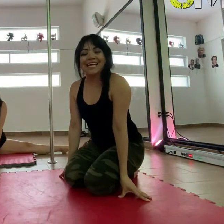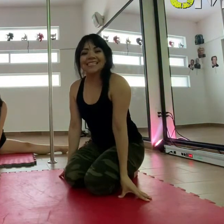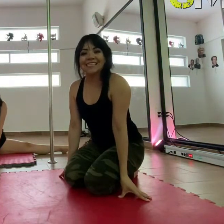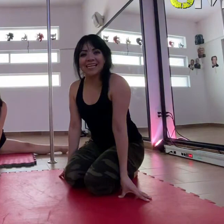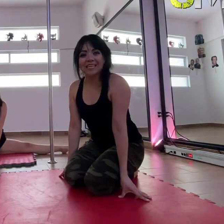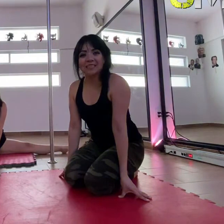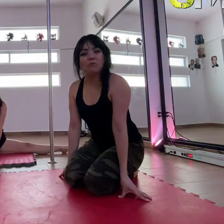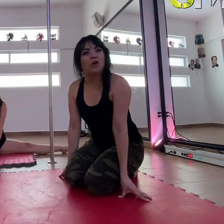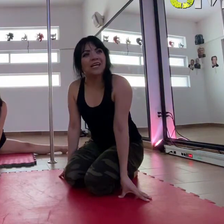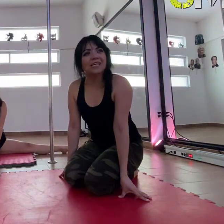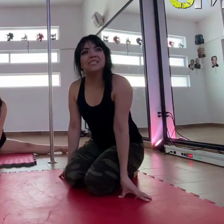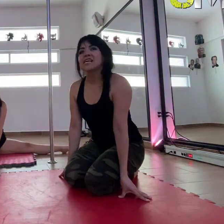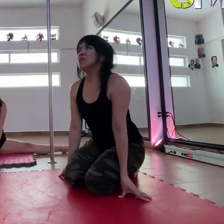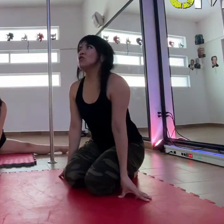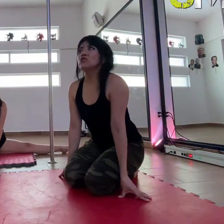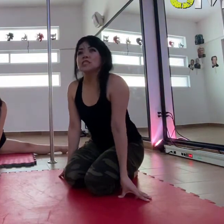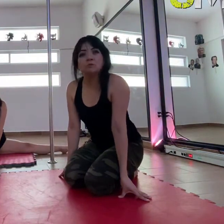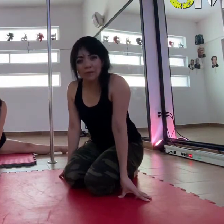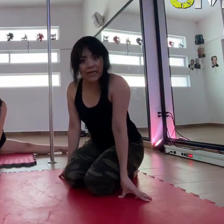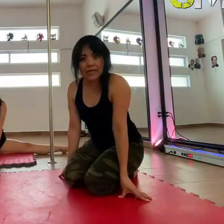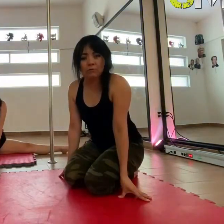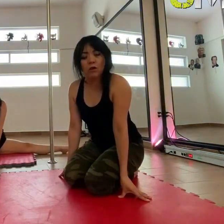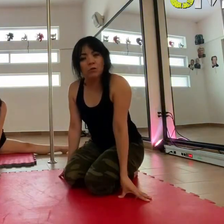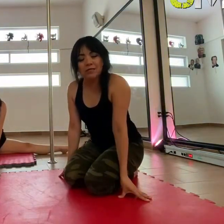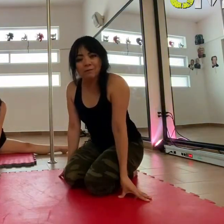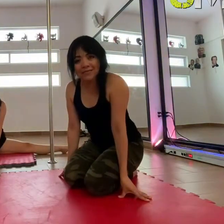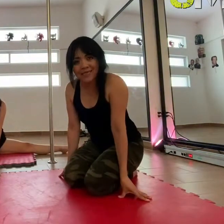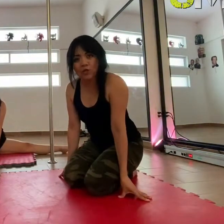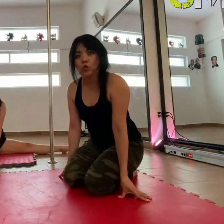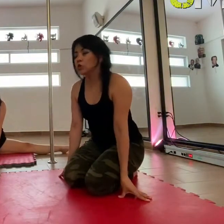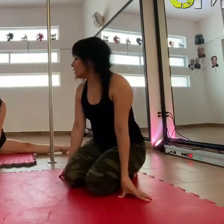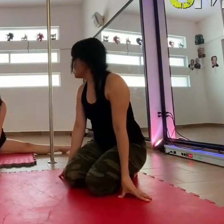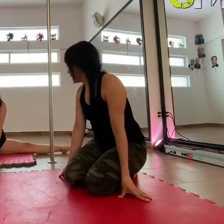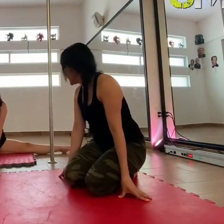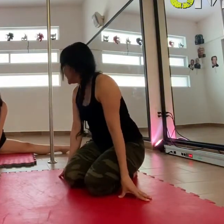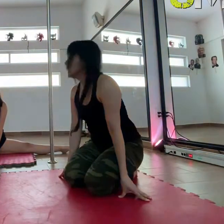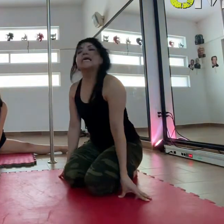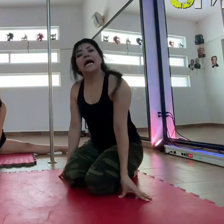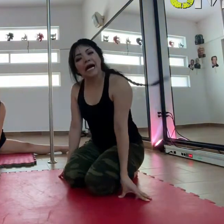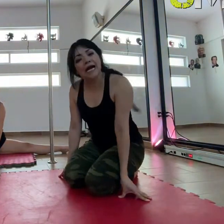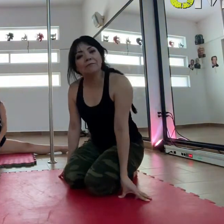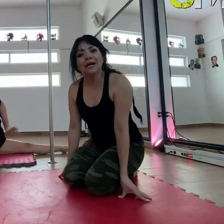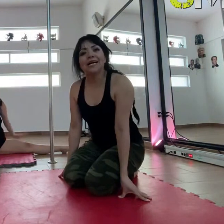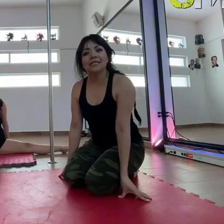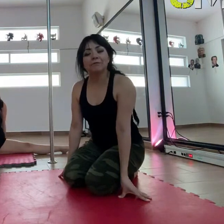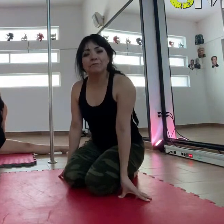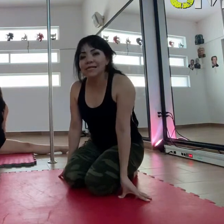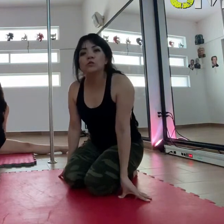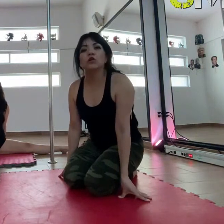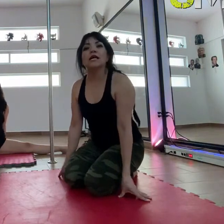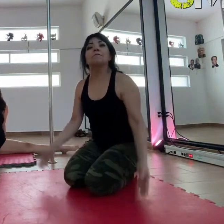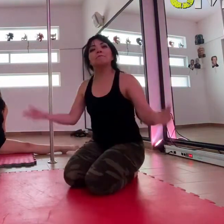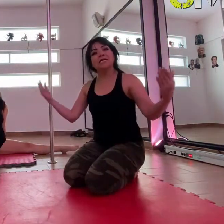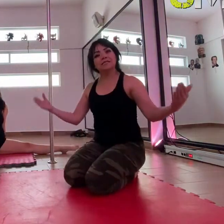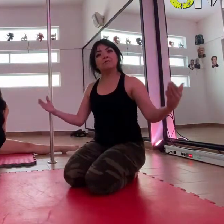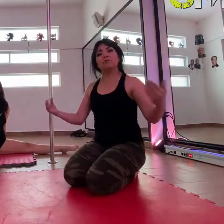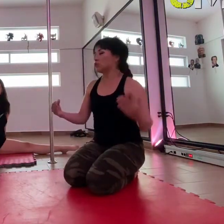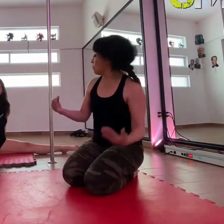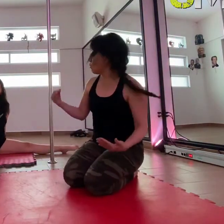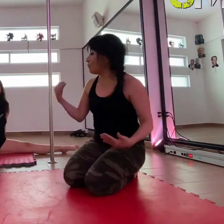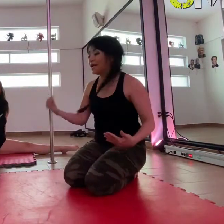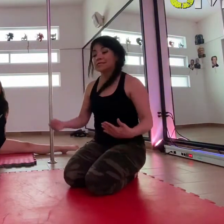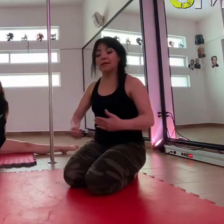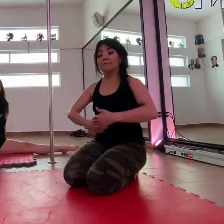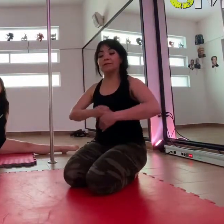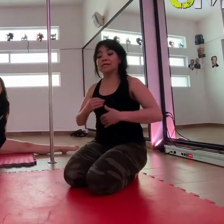de ejercitarte. Mujeres, no se esperen, vuelvo a repetirlo, no se esperen a bajar de peso. Empiecen